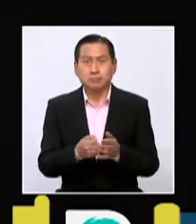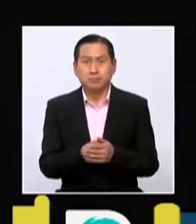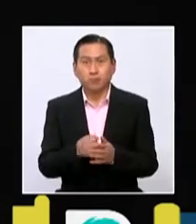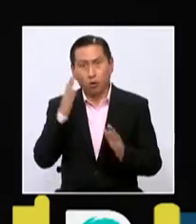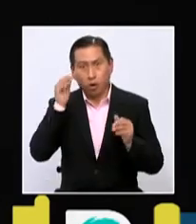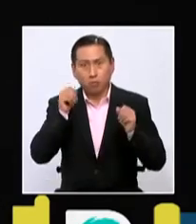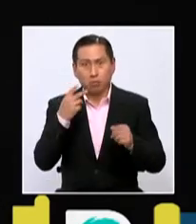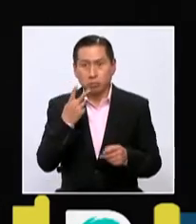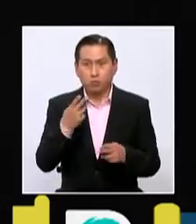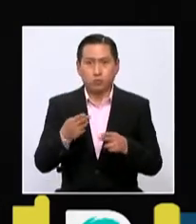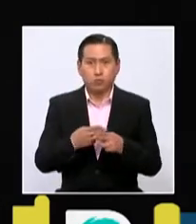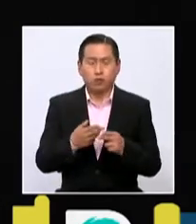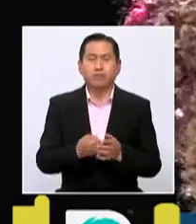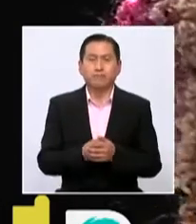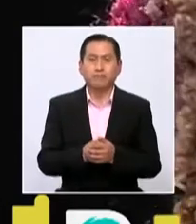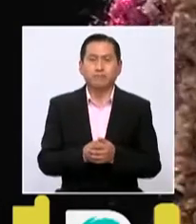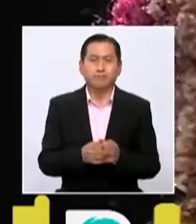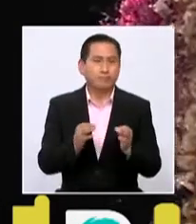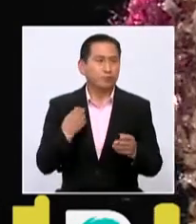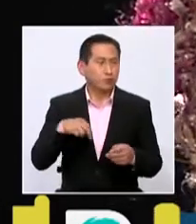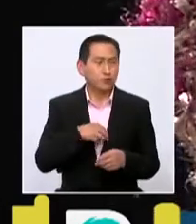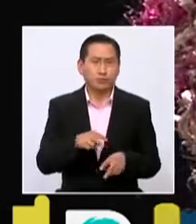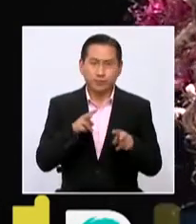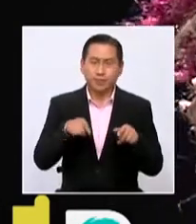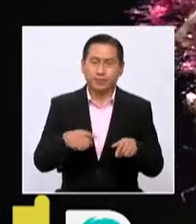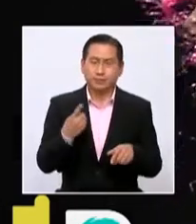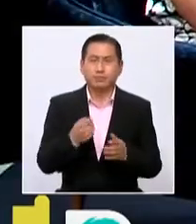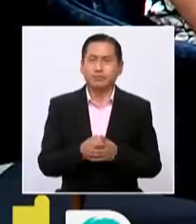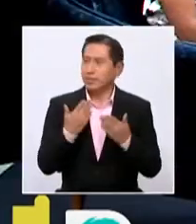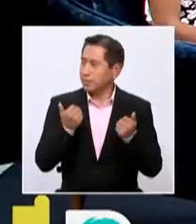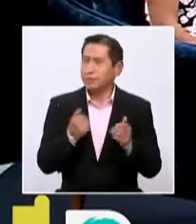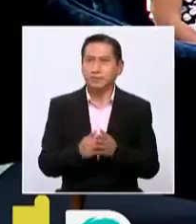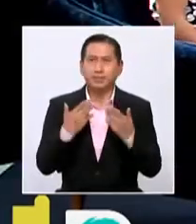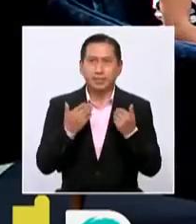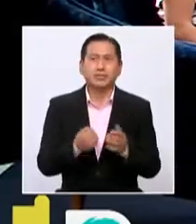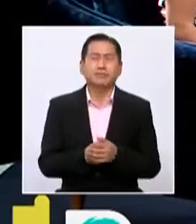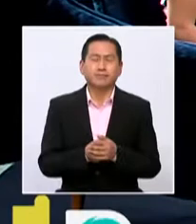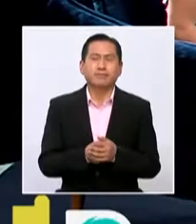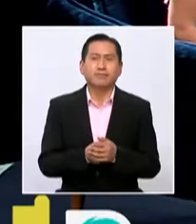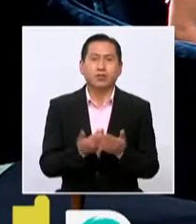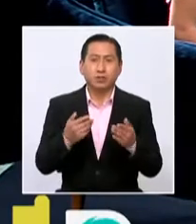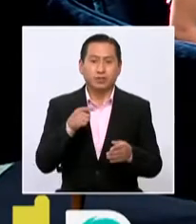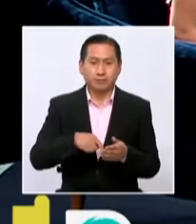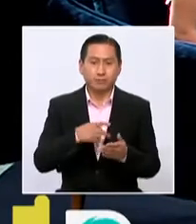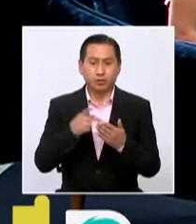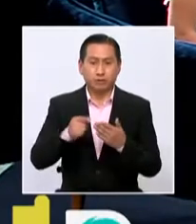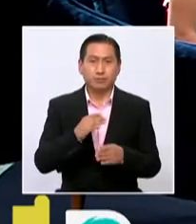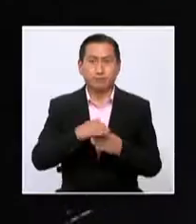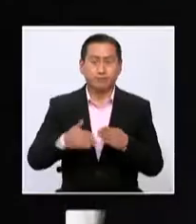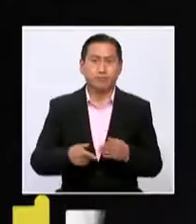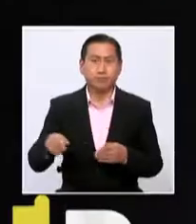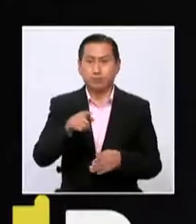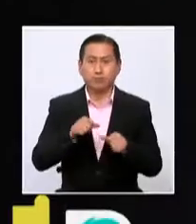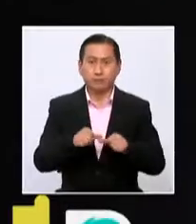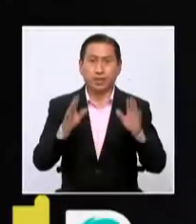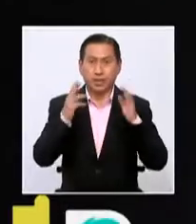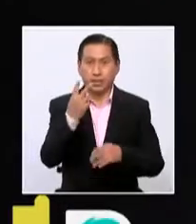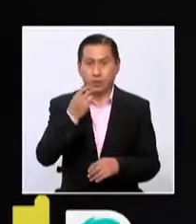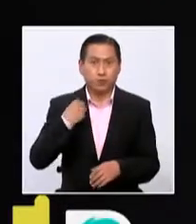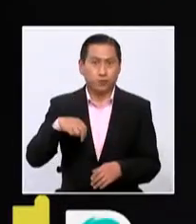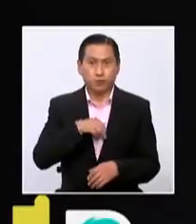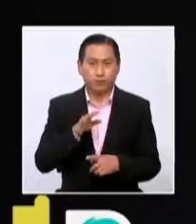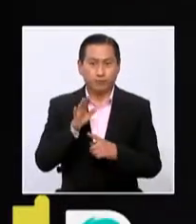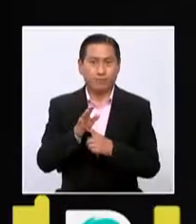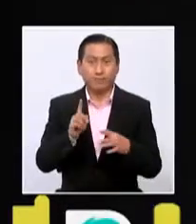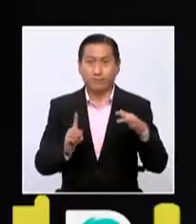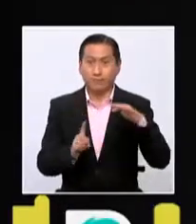Ojalá nos veamos pronto. Así es, vamos a estar aquí como siempre. Gracias. Muchísimas gracias. Gracias. Despedimos nuestro programa y les invitamos a que se mantengan muy cerca de lo que